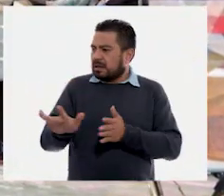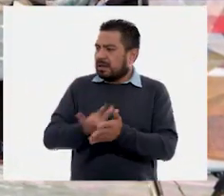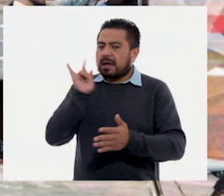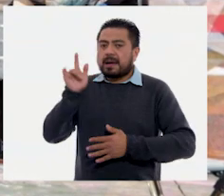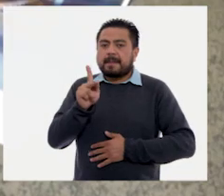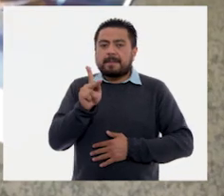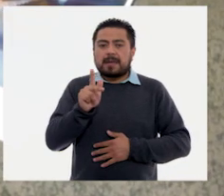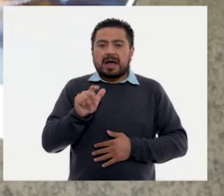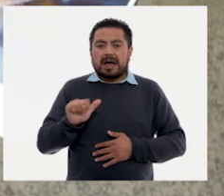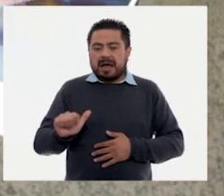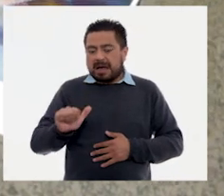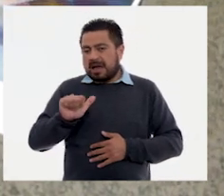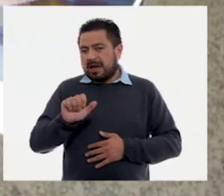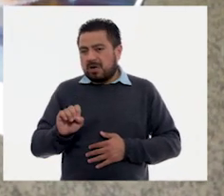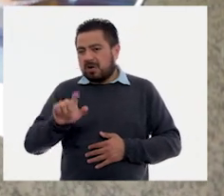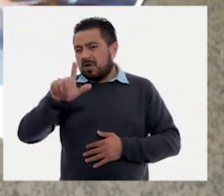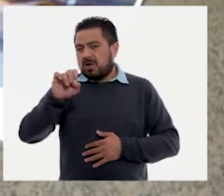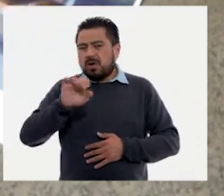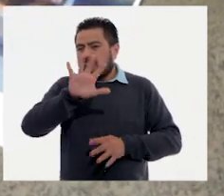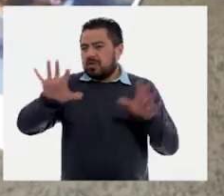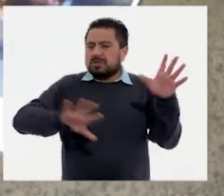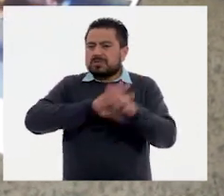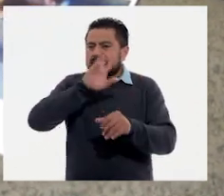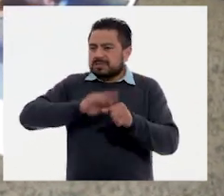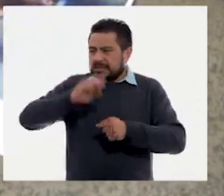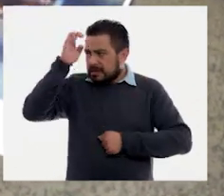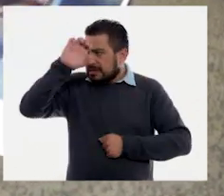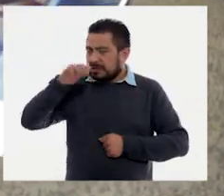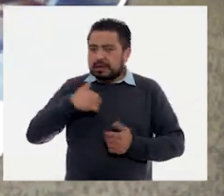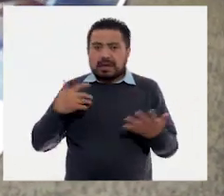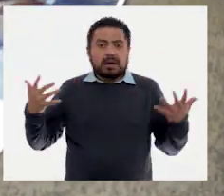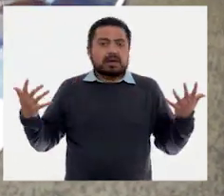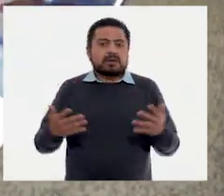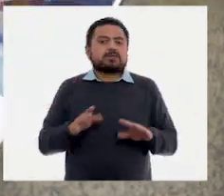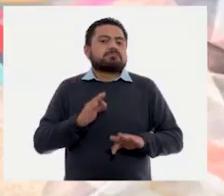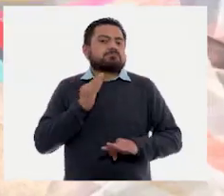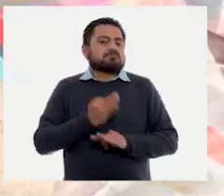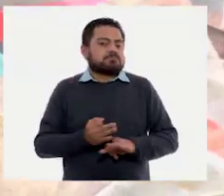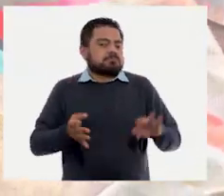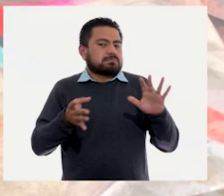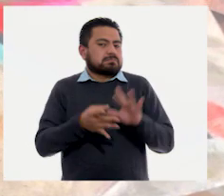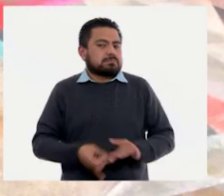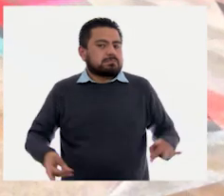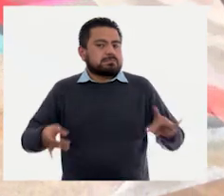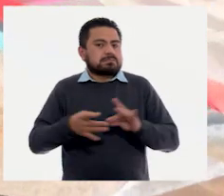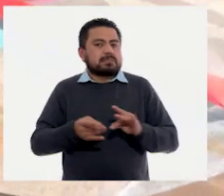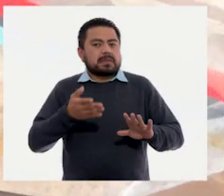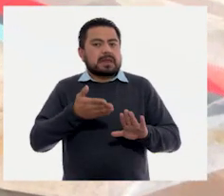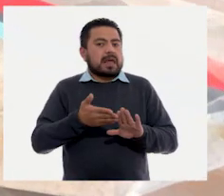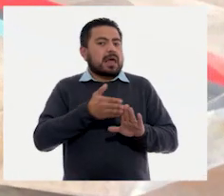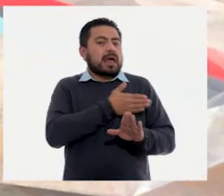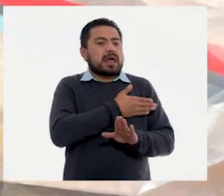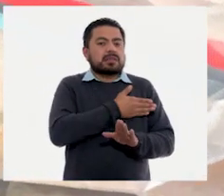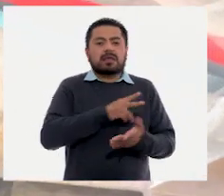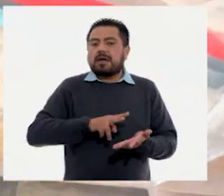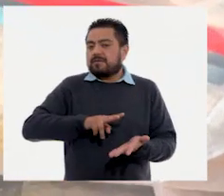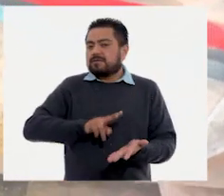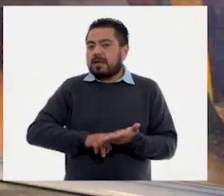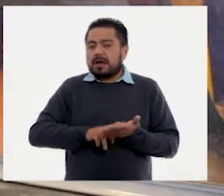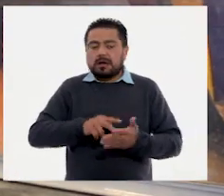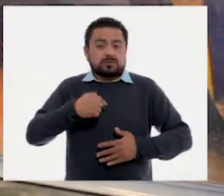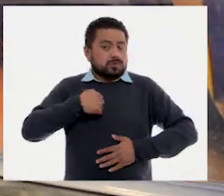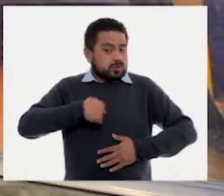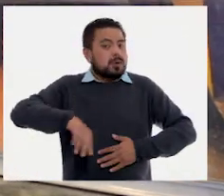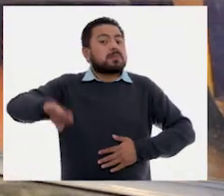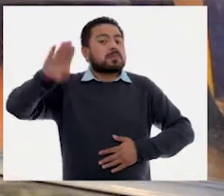Paolo Uccello y toda esa experimentación que hice, y como hablamos de antes de los valores que yo considero